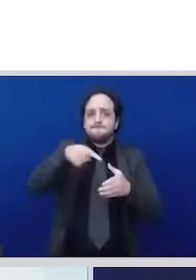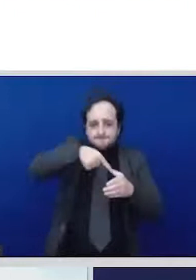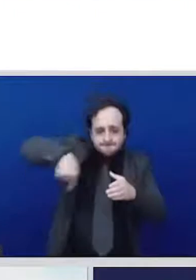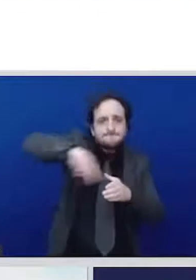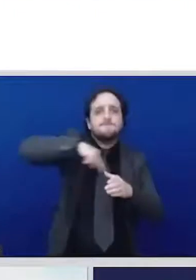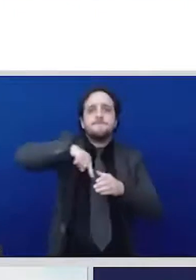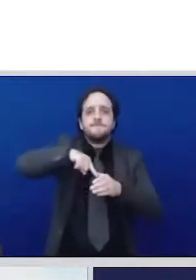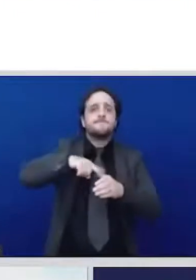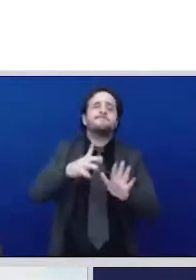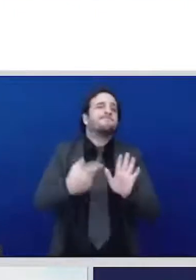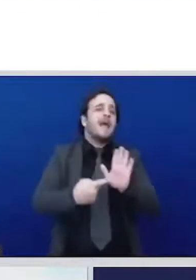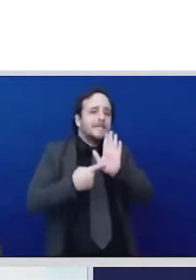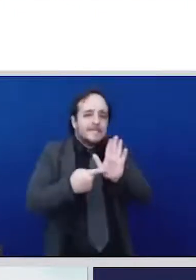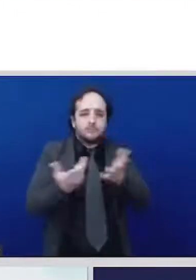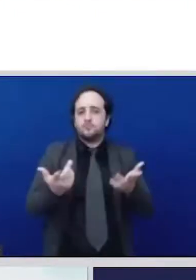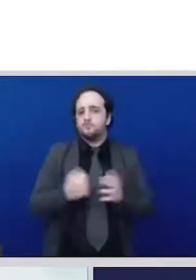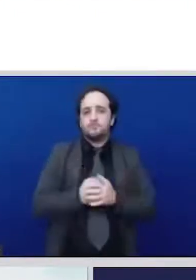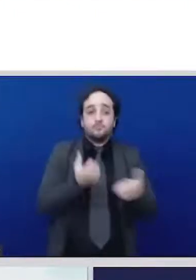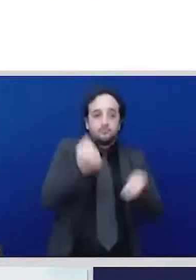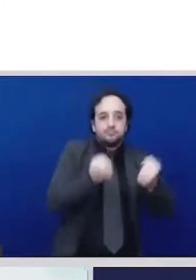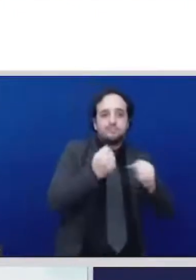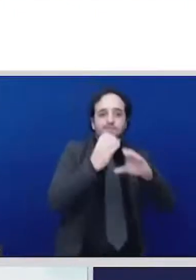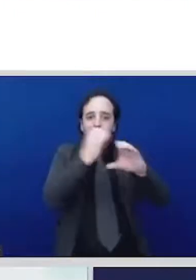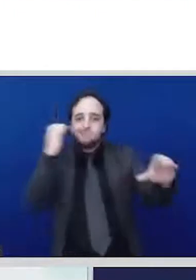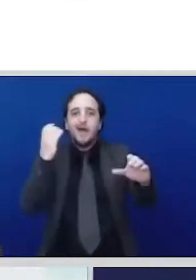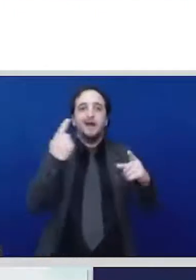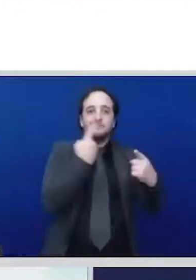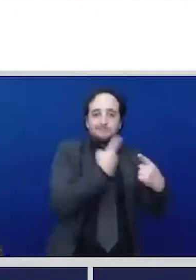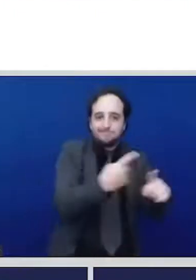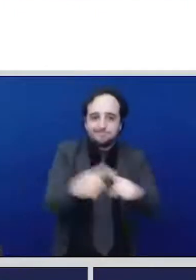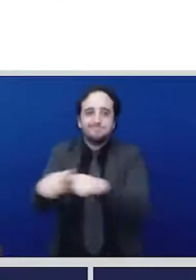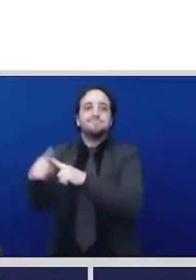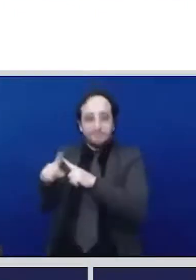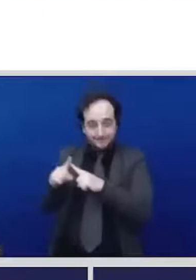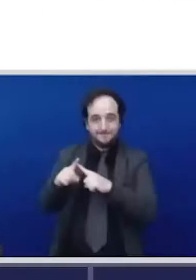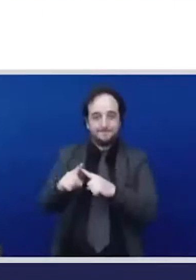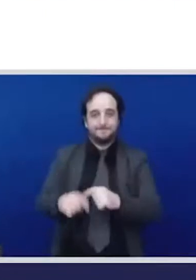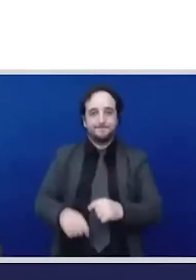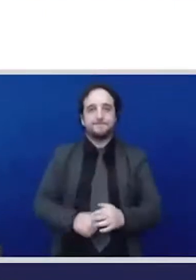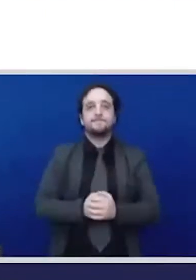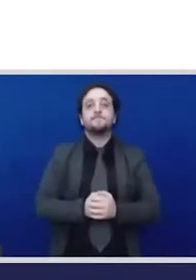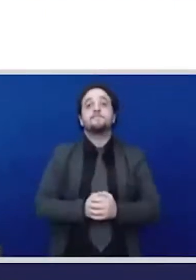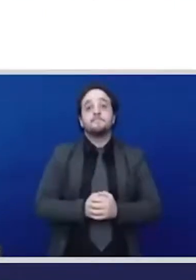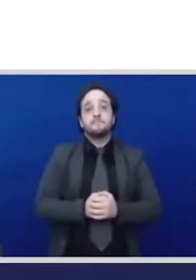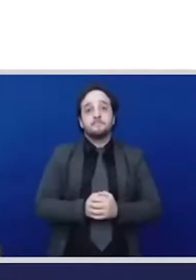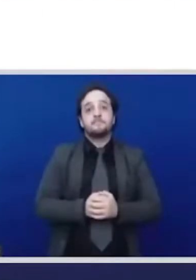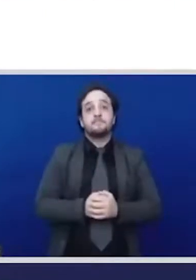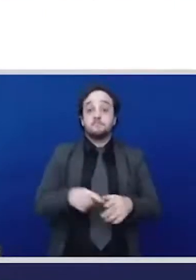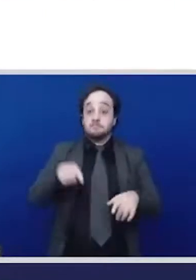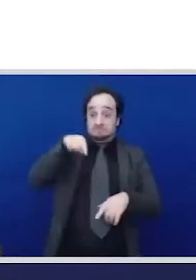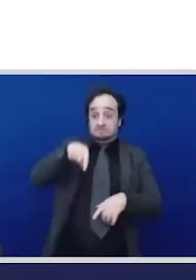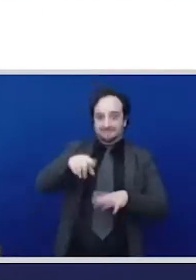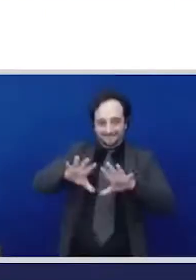que debe ser un posible sector para dinamizar la economía. Las tensiones geopolíticas y la